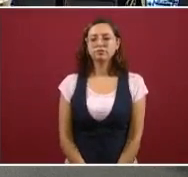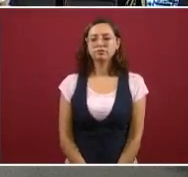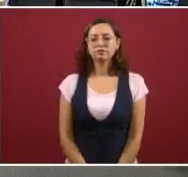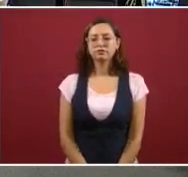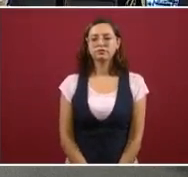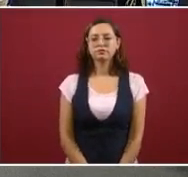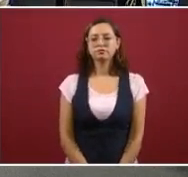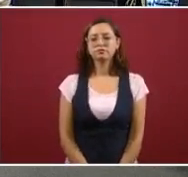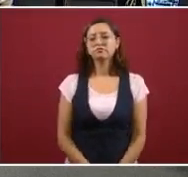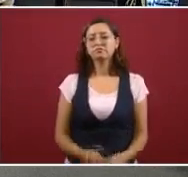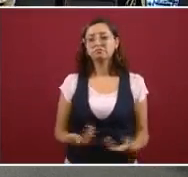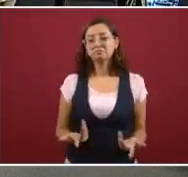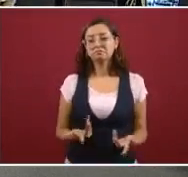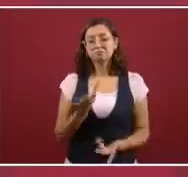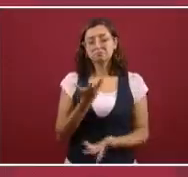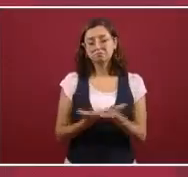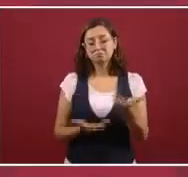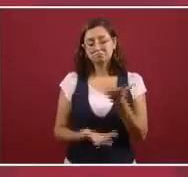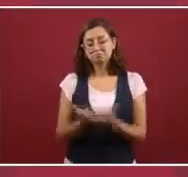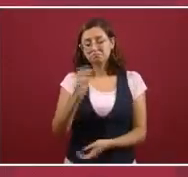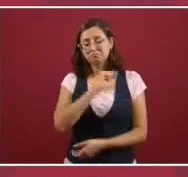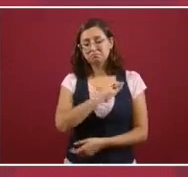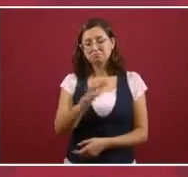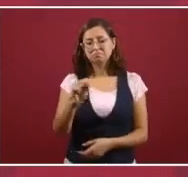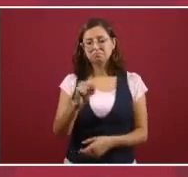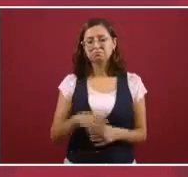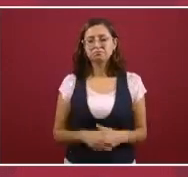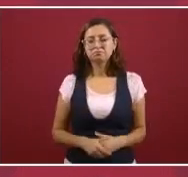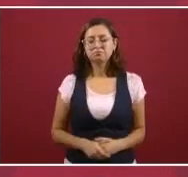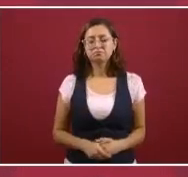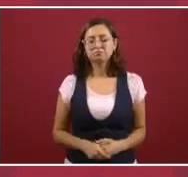Es un acto criminal, o sea,